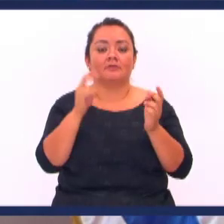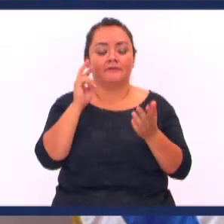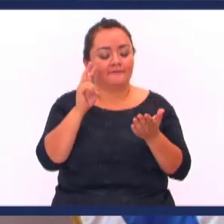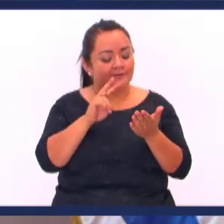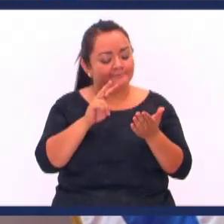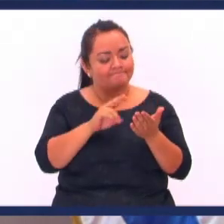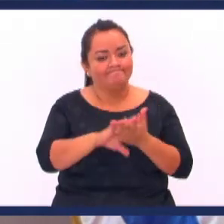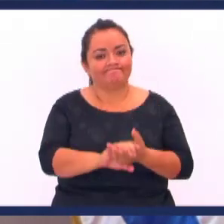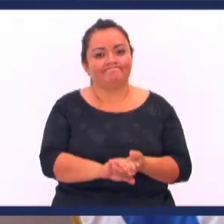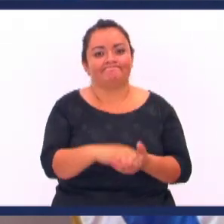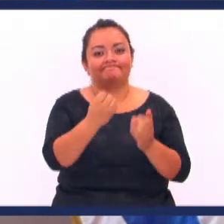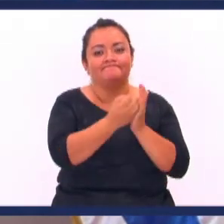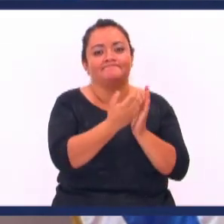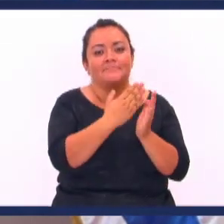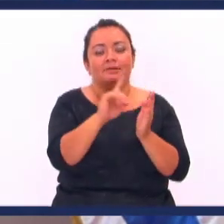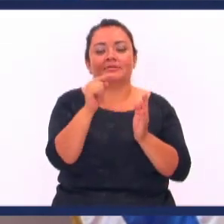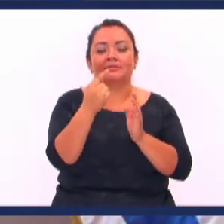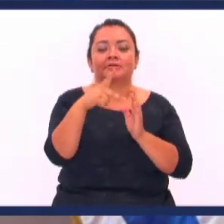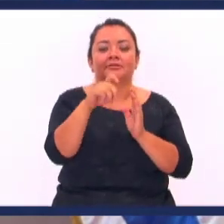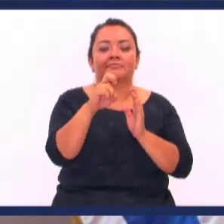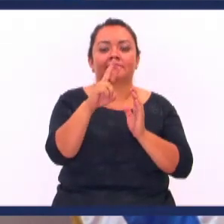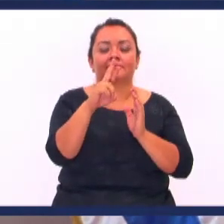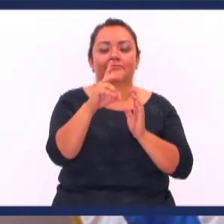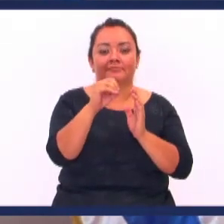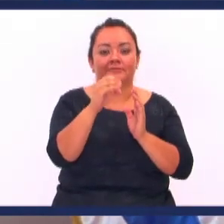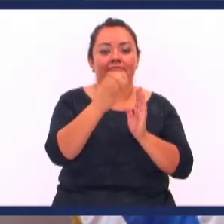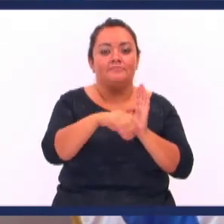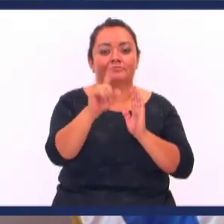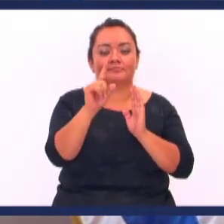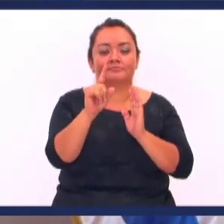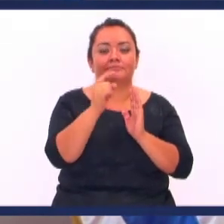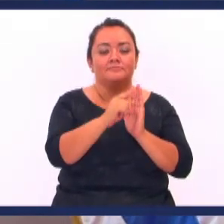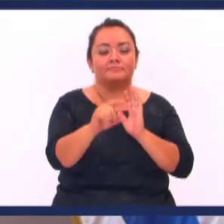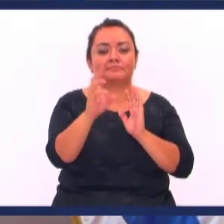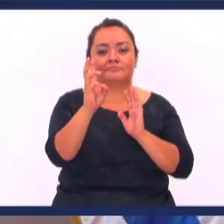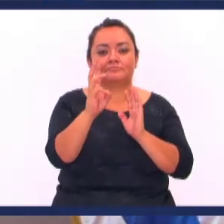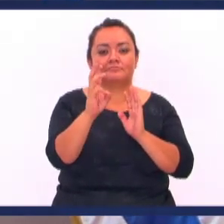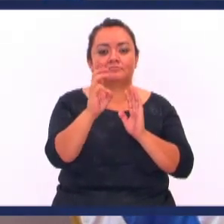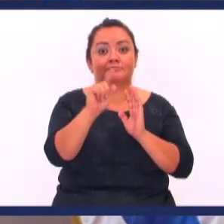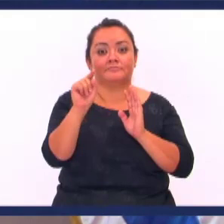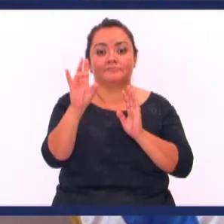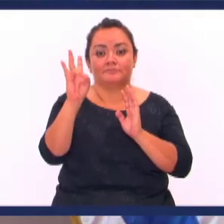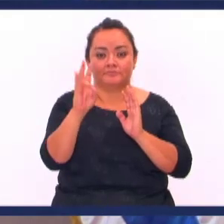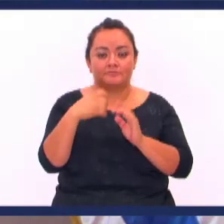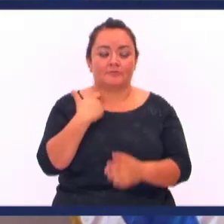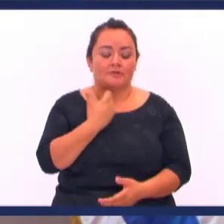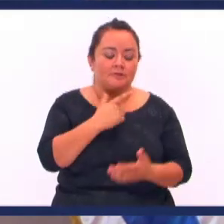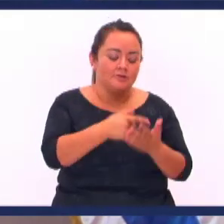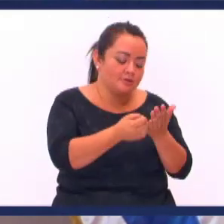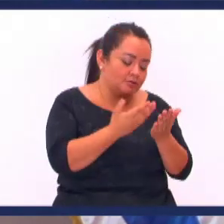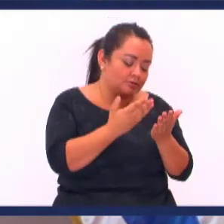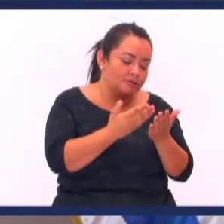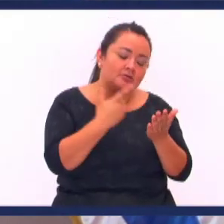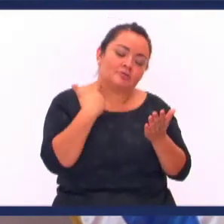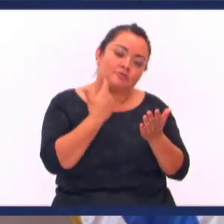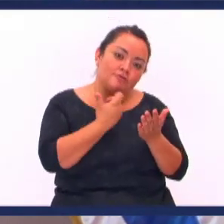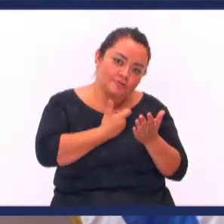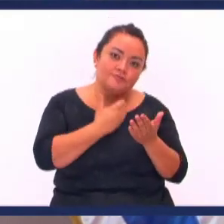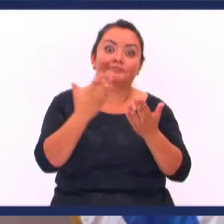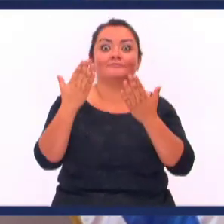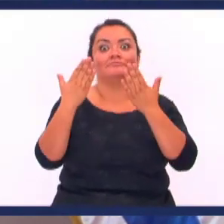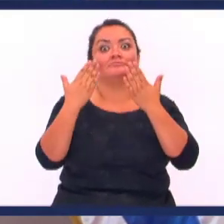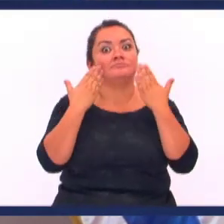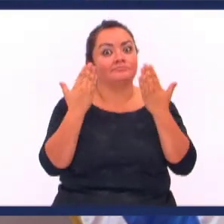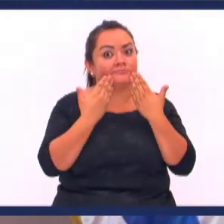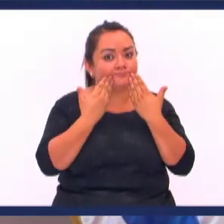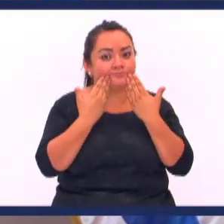que dice Primera de Pedro Capítulo 1 Versículos 6 y 7 En lo cual Vosotros os alegráis